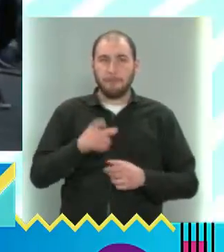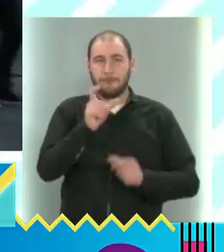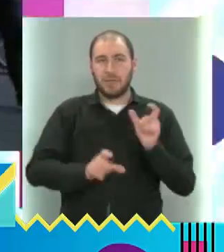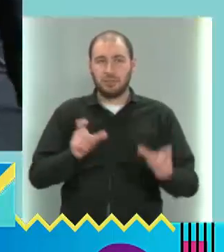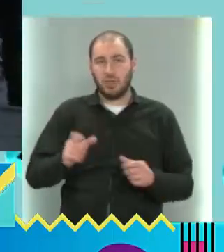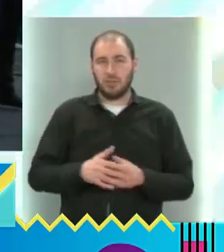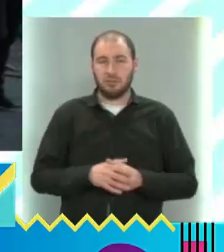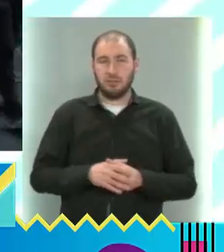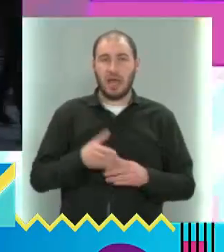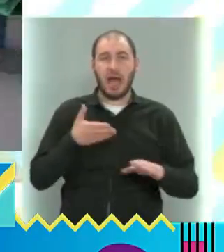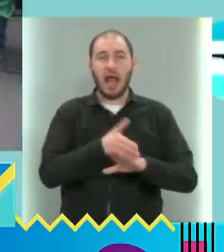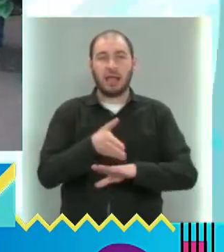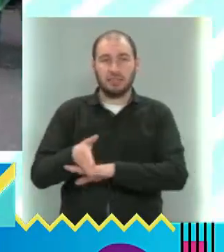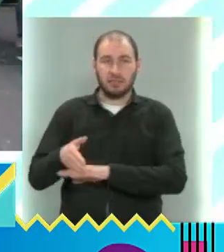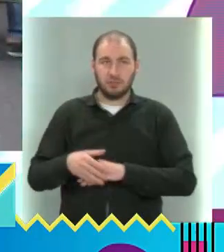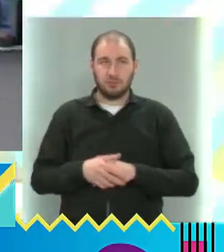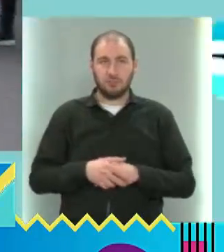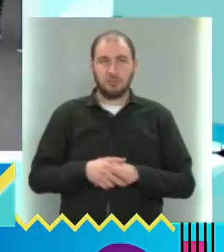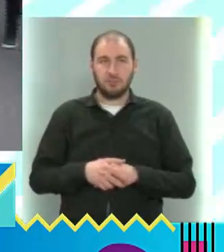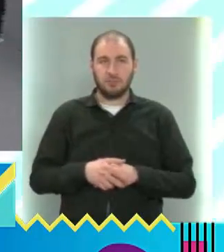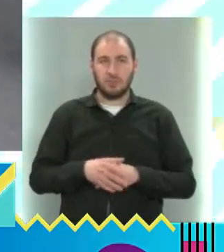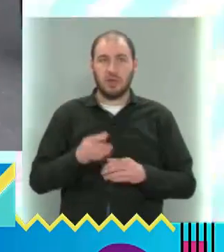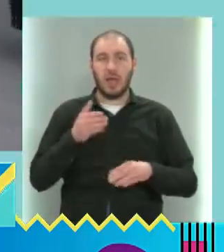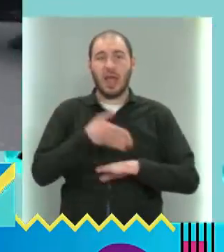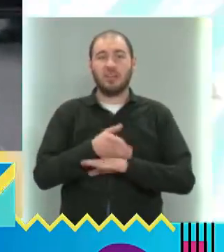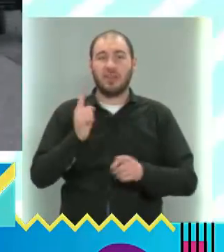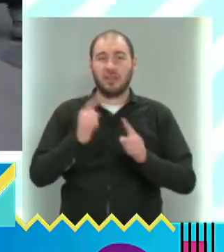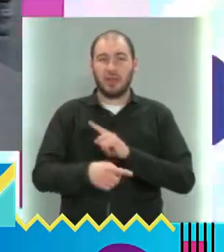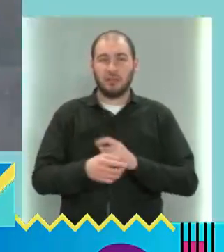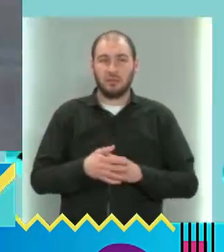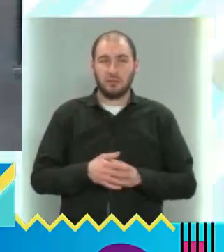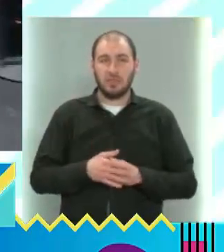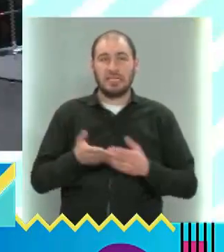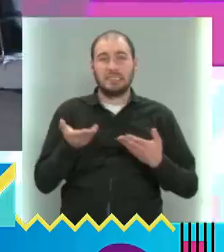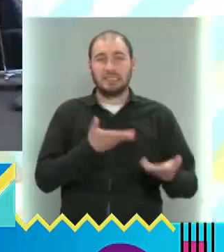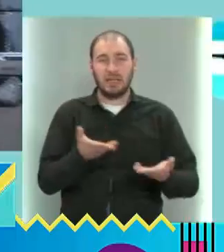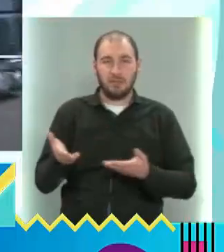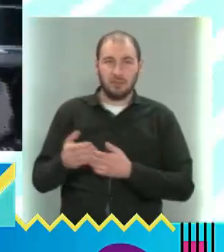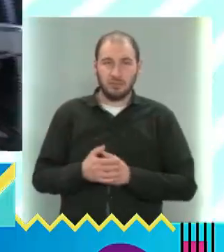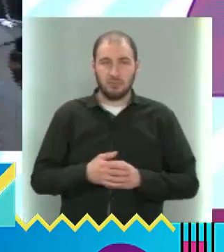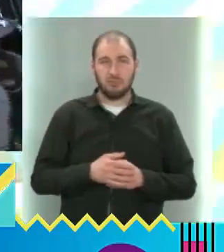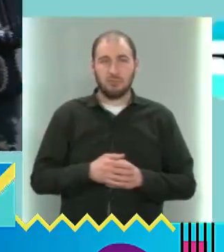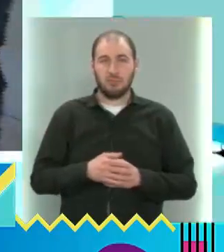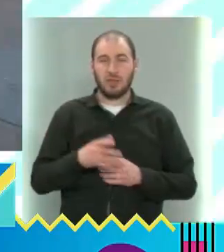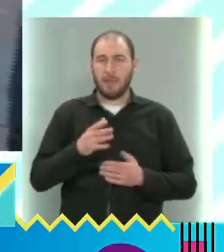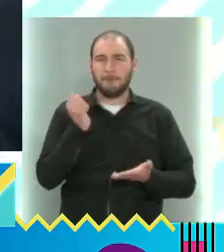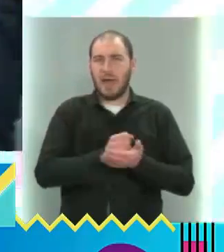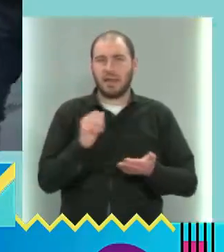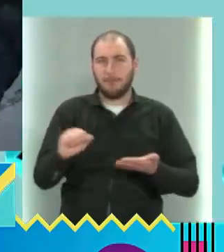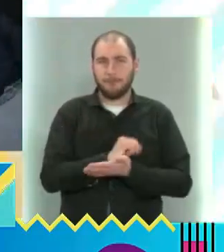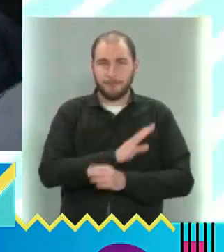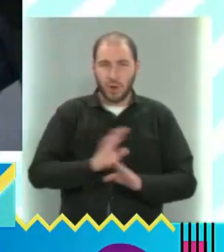población tiene acceso directo a un servicio que, dejando de estar